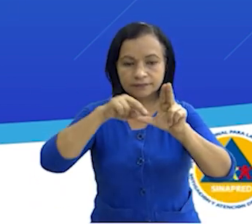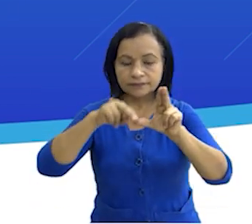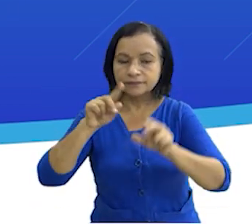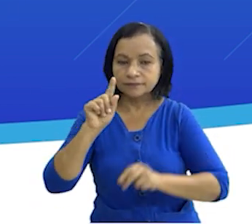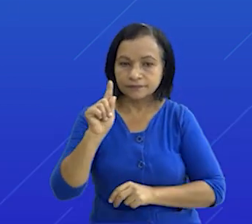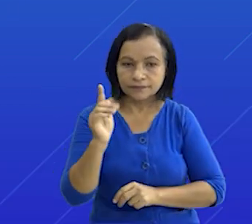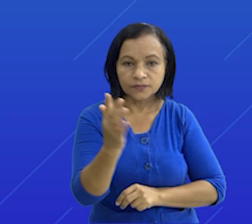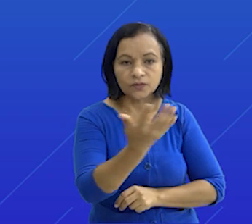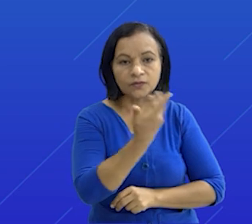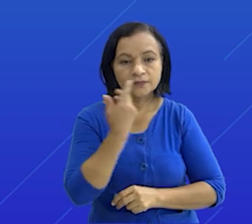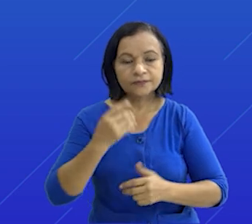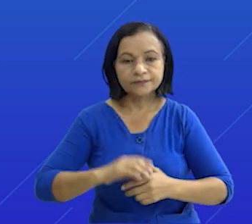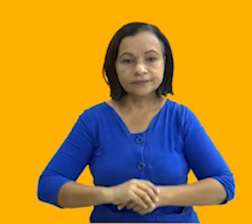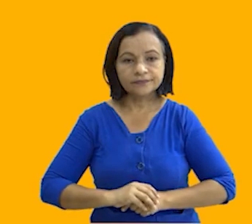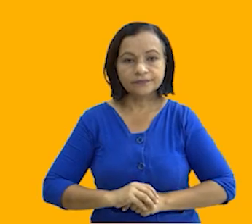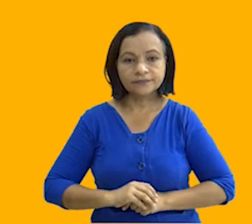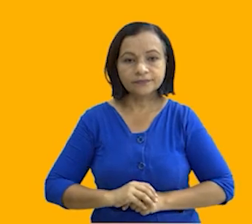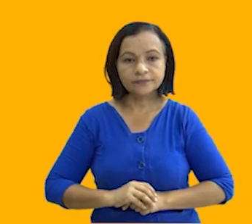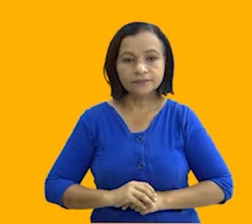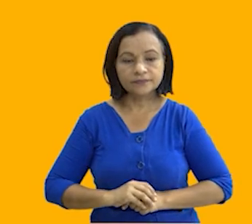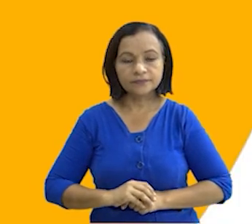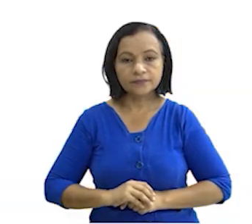SINAPRED somos todos.